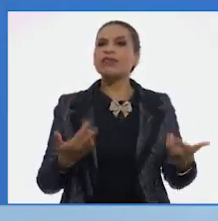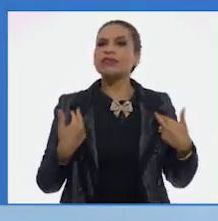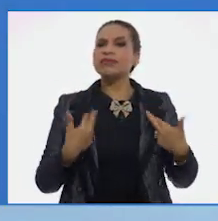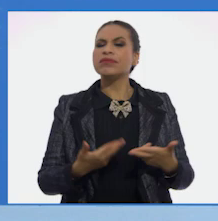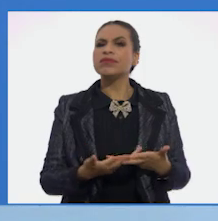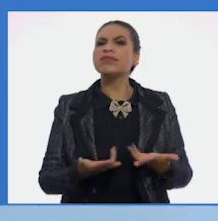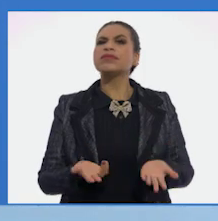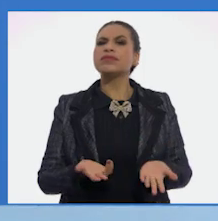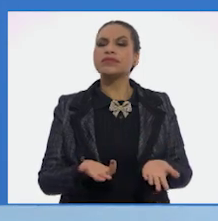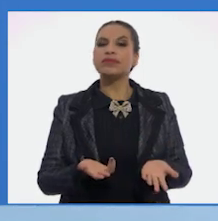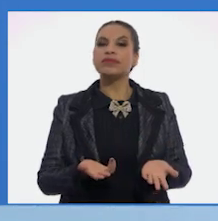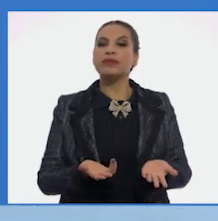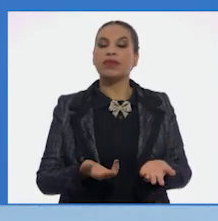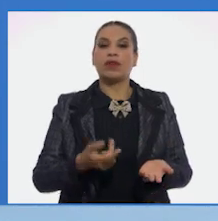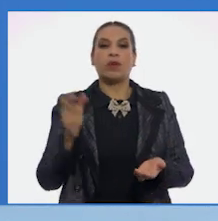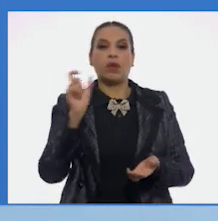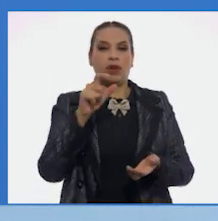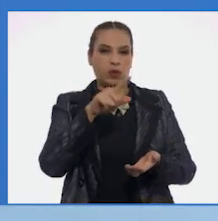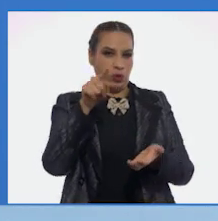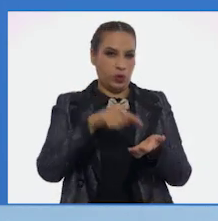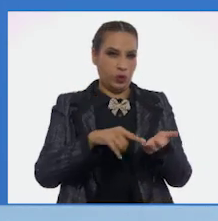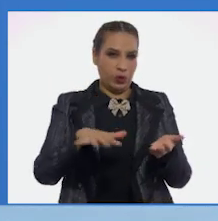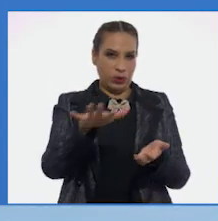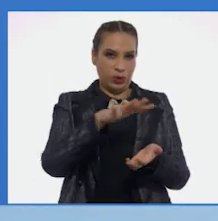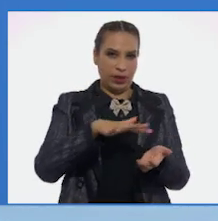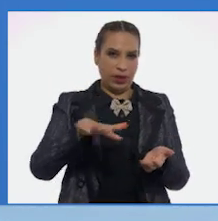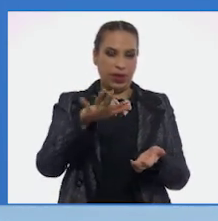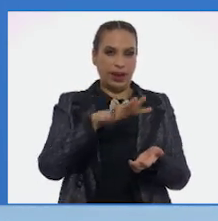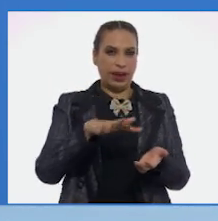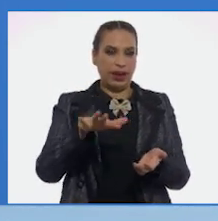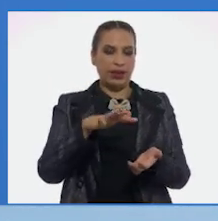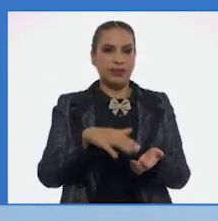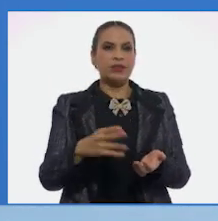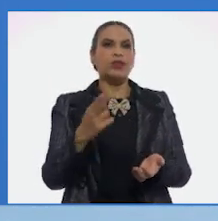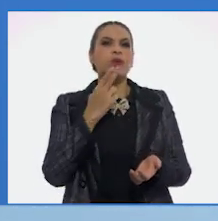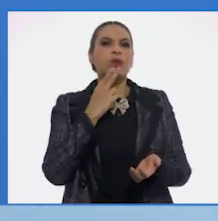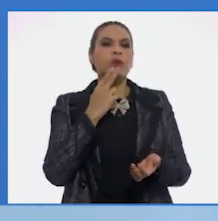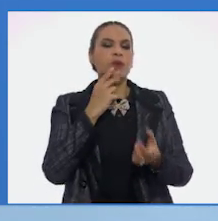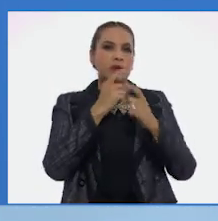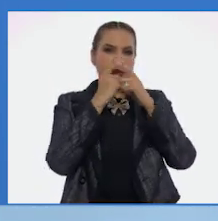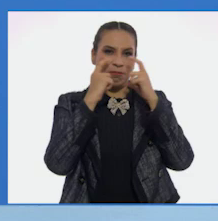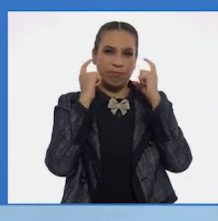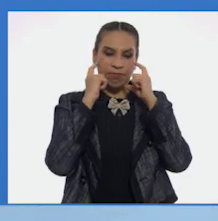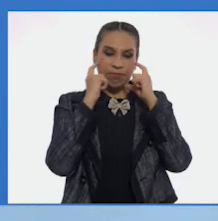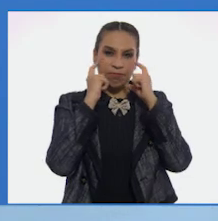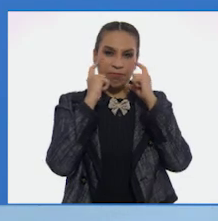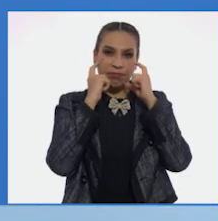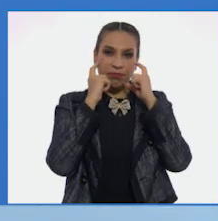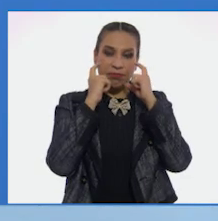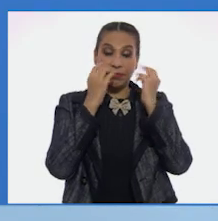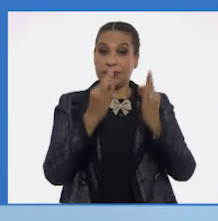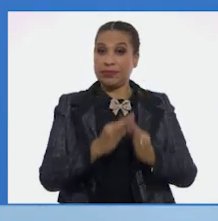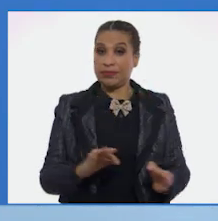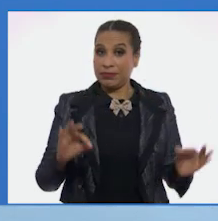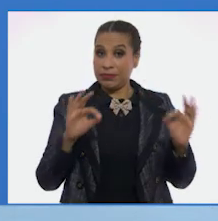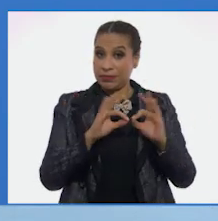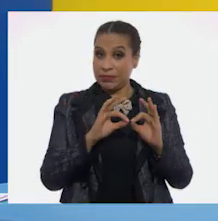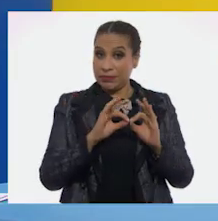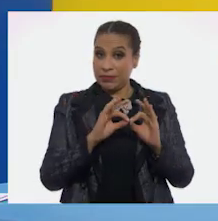maestra, al estar en esos lugares y utilizar el cubrebocas es importante,